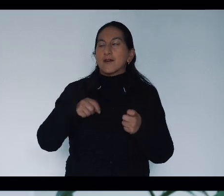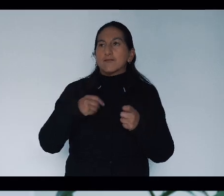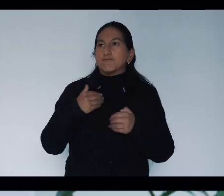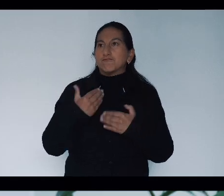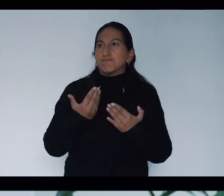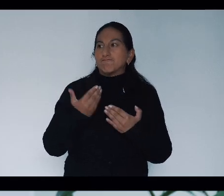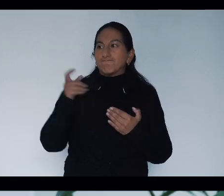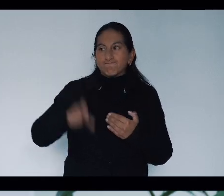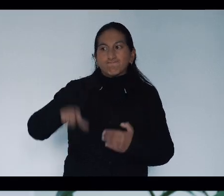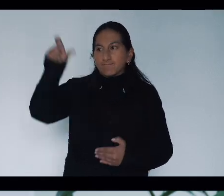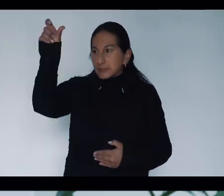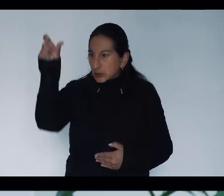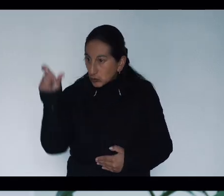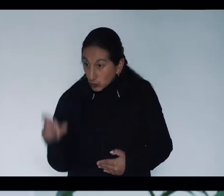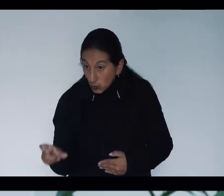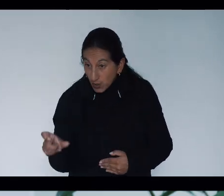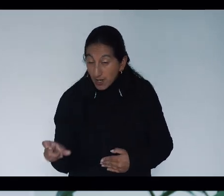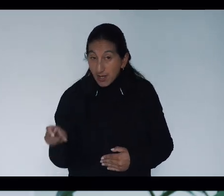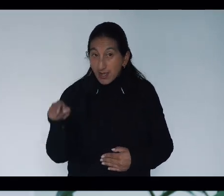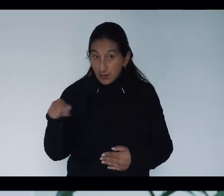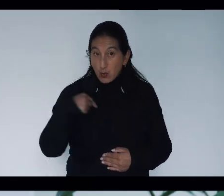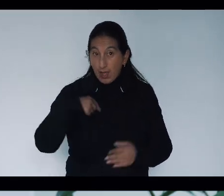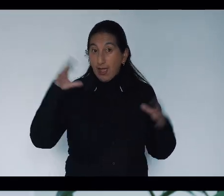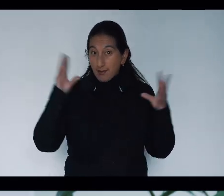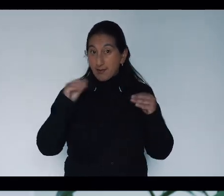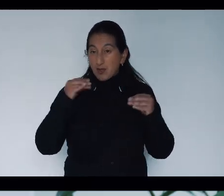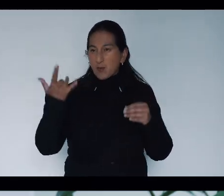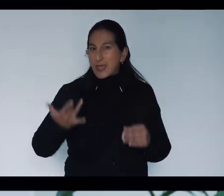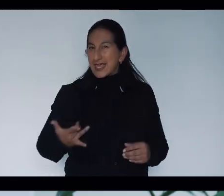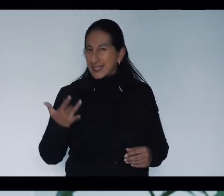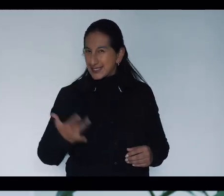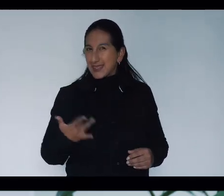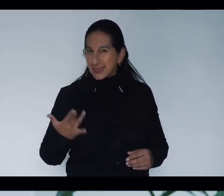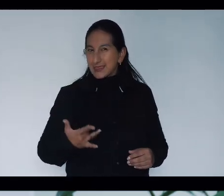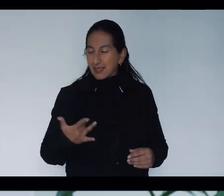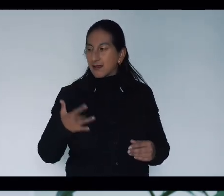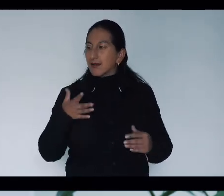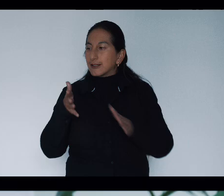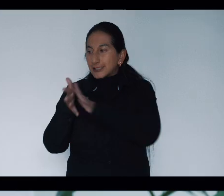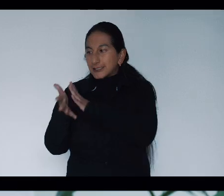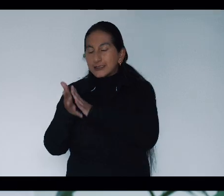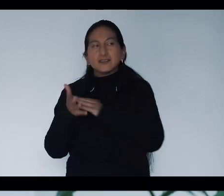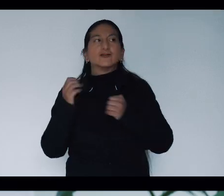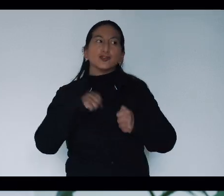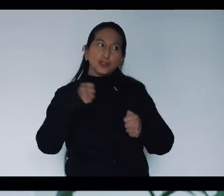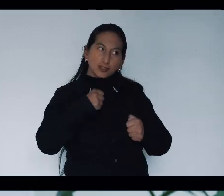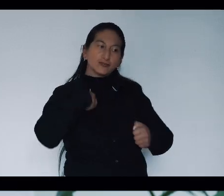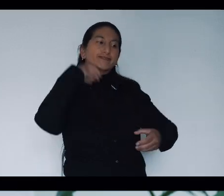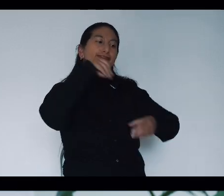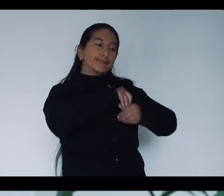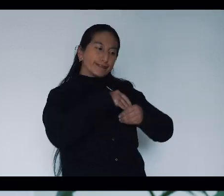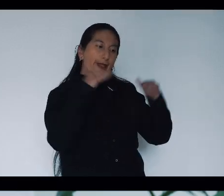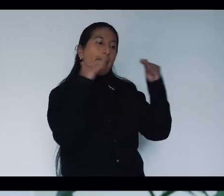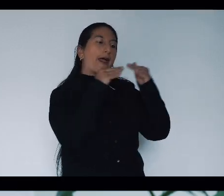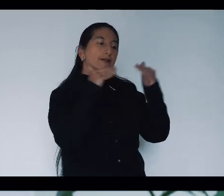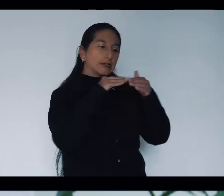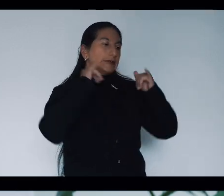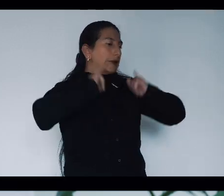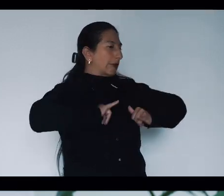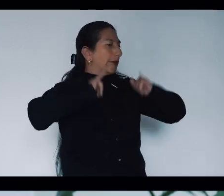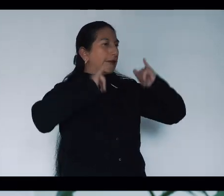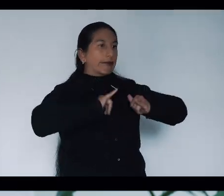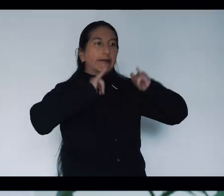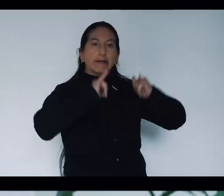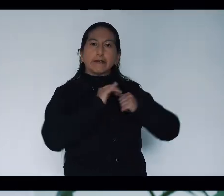caso, esta persona de la que estoy hablando siente como que quiere estar encerrada en su casa, no quiere que nadie la vea,